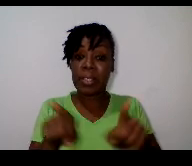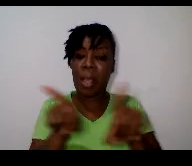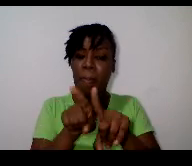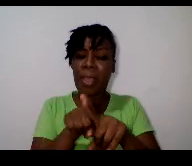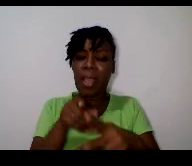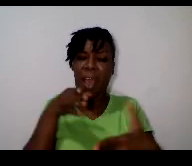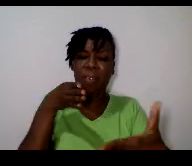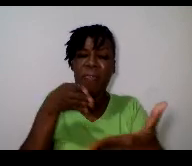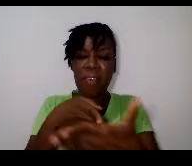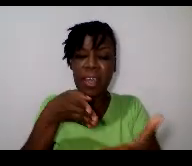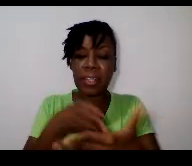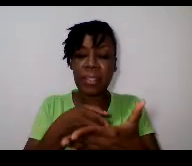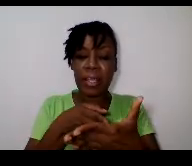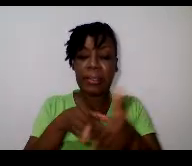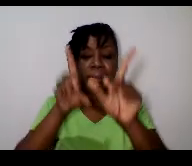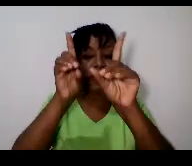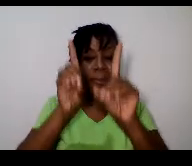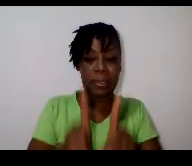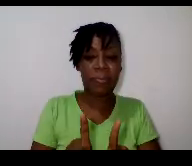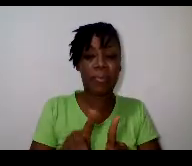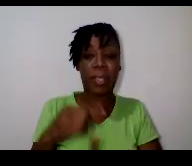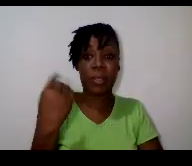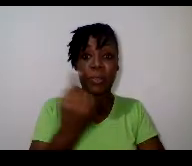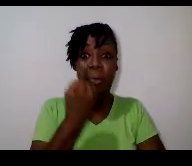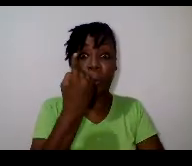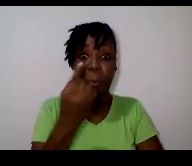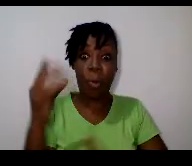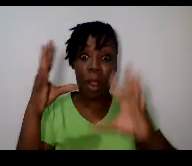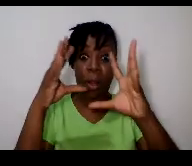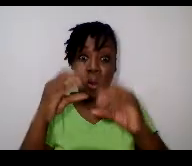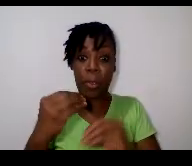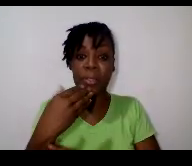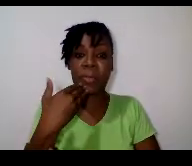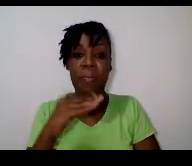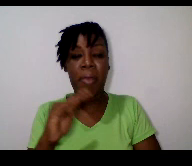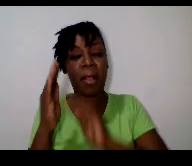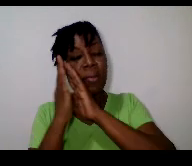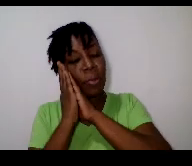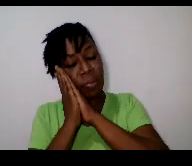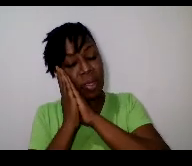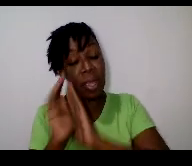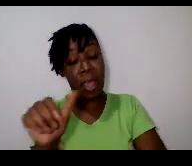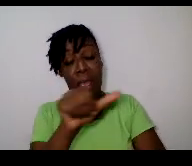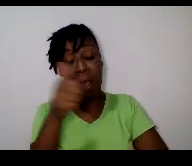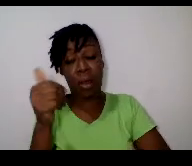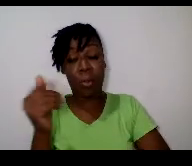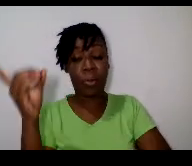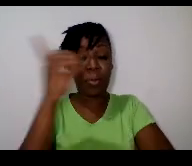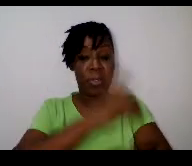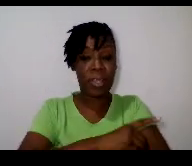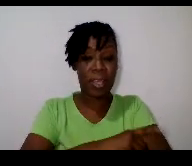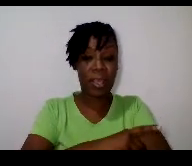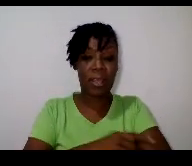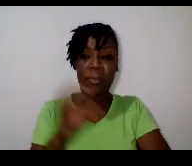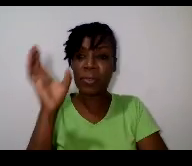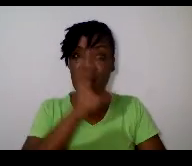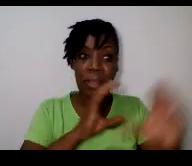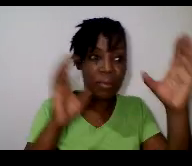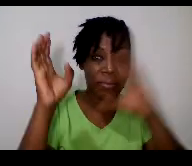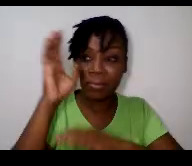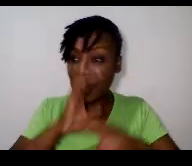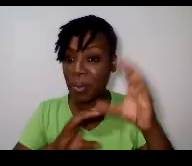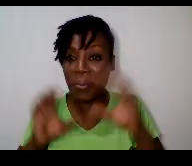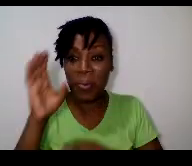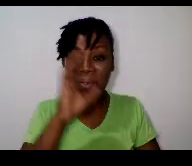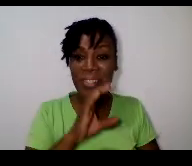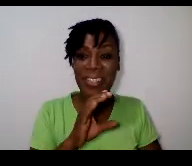comenté, que con solo una noche de mal dormir, ya al día siguiente vamos a buscar comidas más altas en calorías y que vamos a